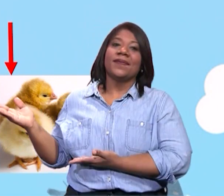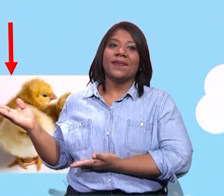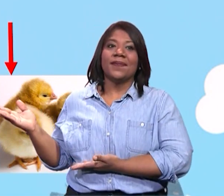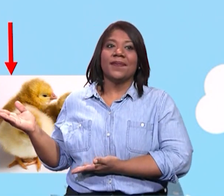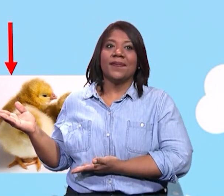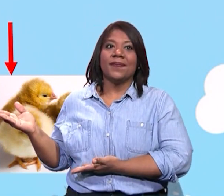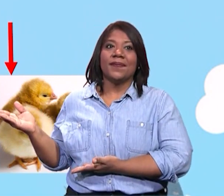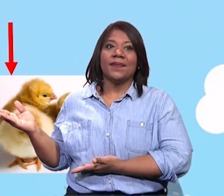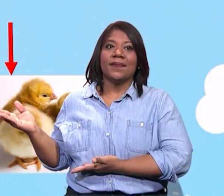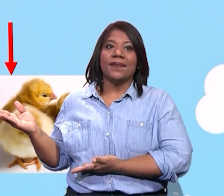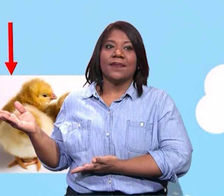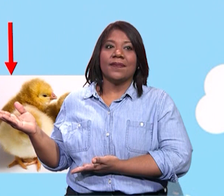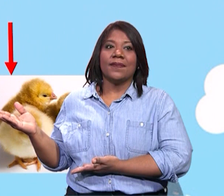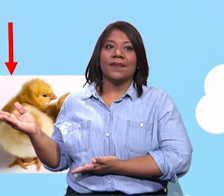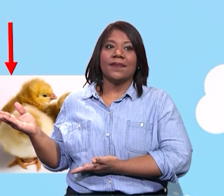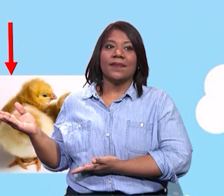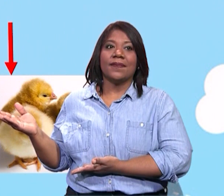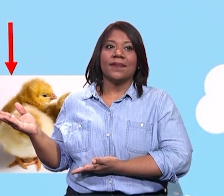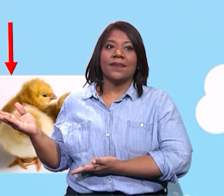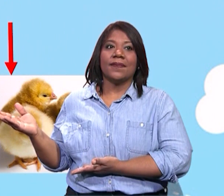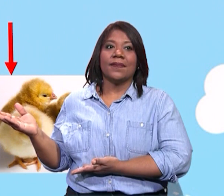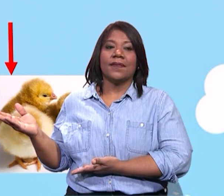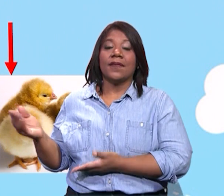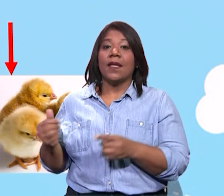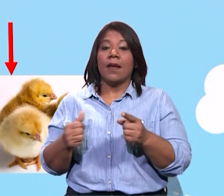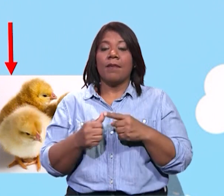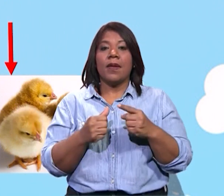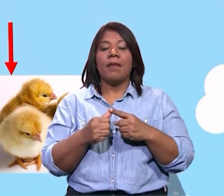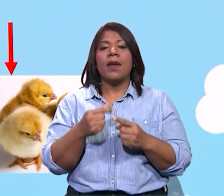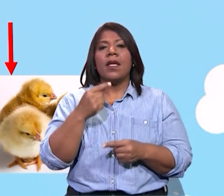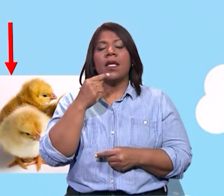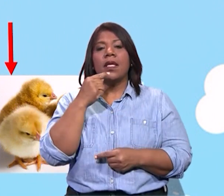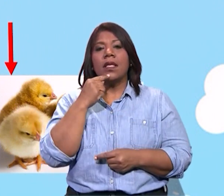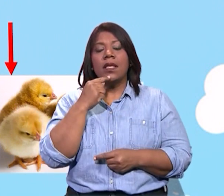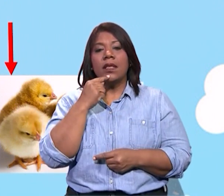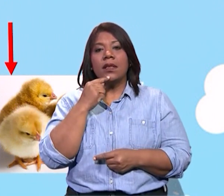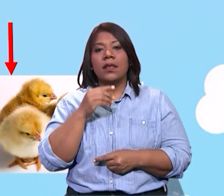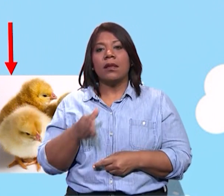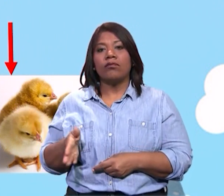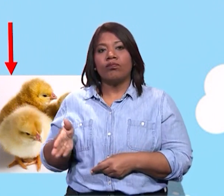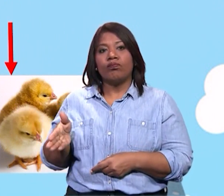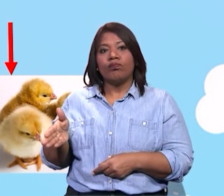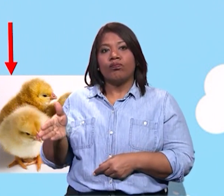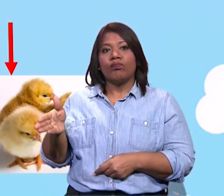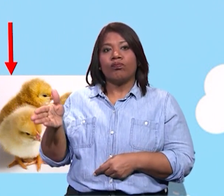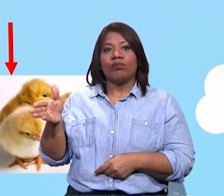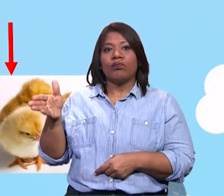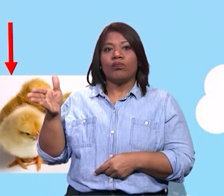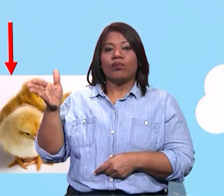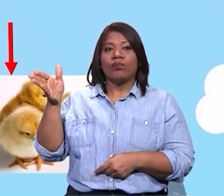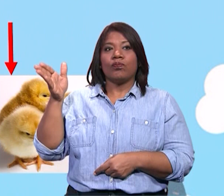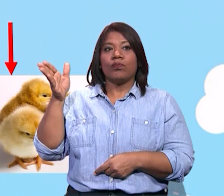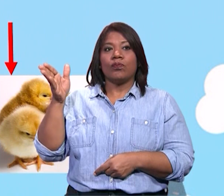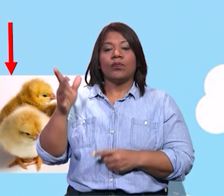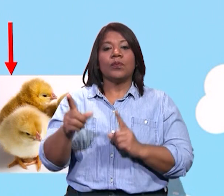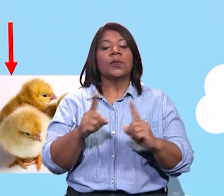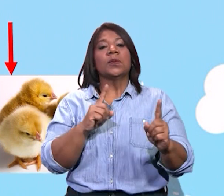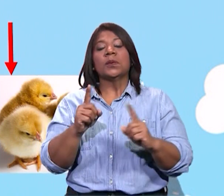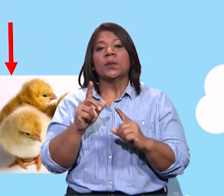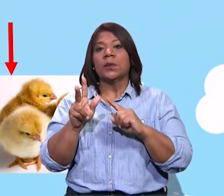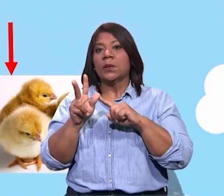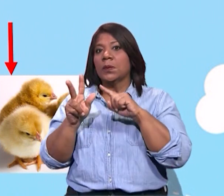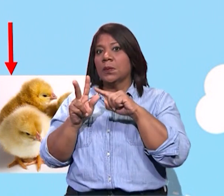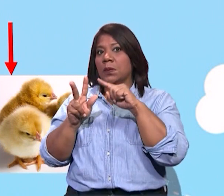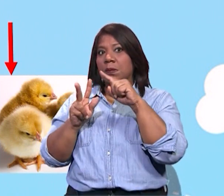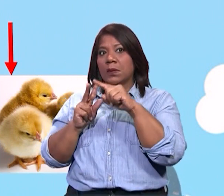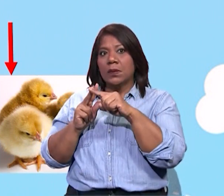ordenar los conceptos que tenemos a un lado. El primer concepto dice crecimiento y desarrollo. ¿Cuál de las tres etapas